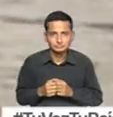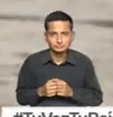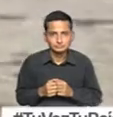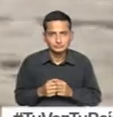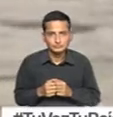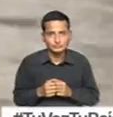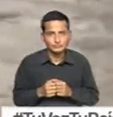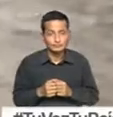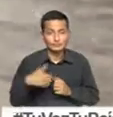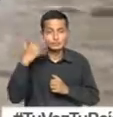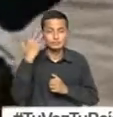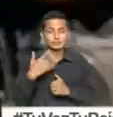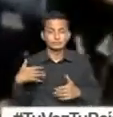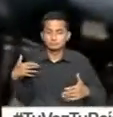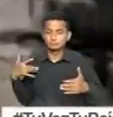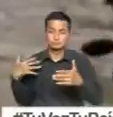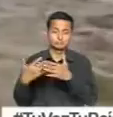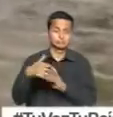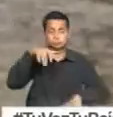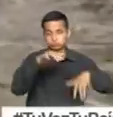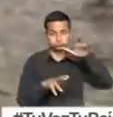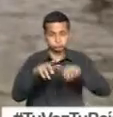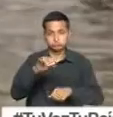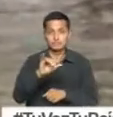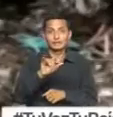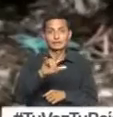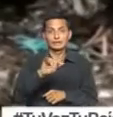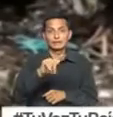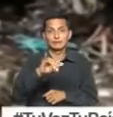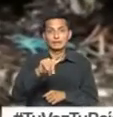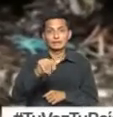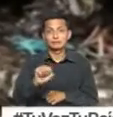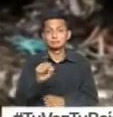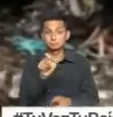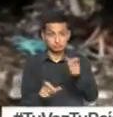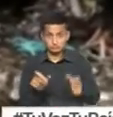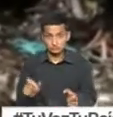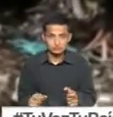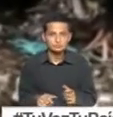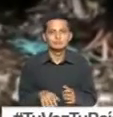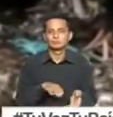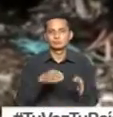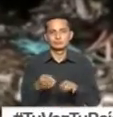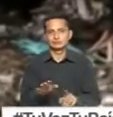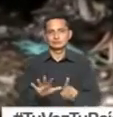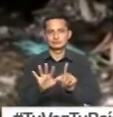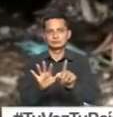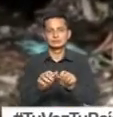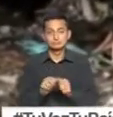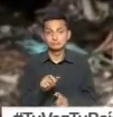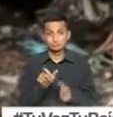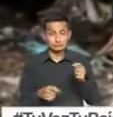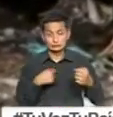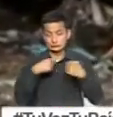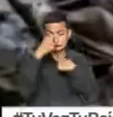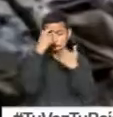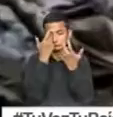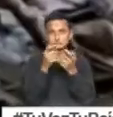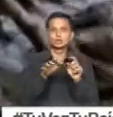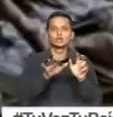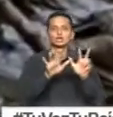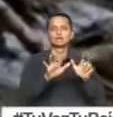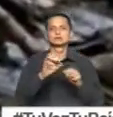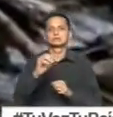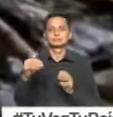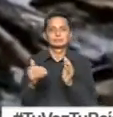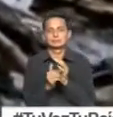Tras varios días de copiosas precipitaciones en Filipinas, el número de víctimas subió a 6. El número de afectados supera los 80.000,